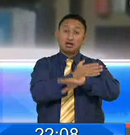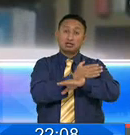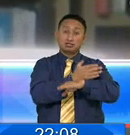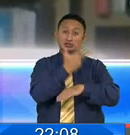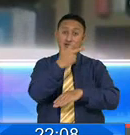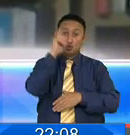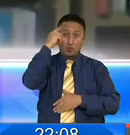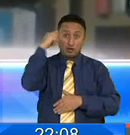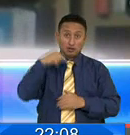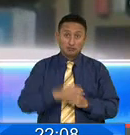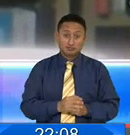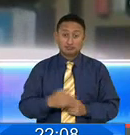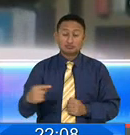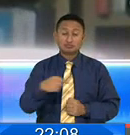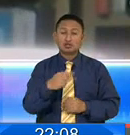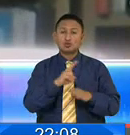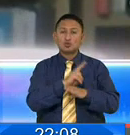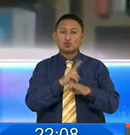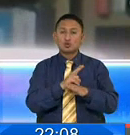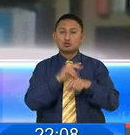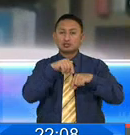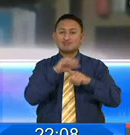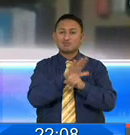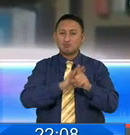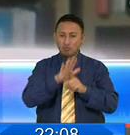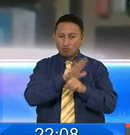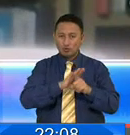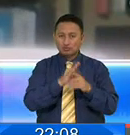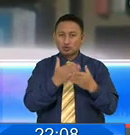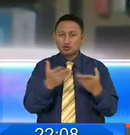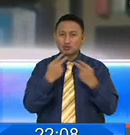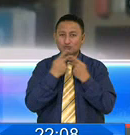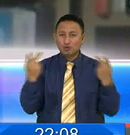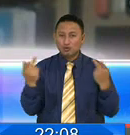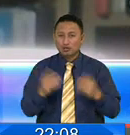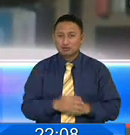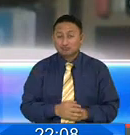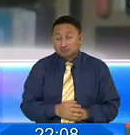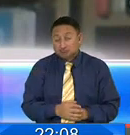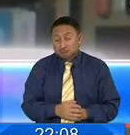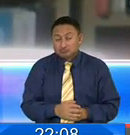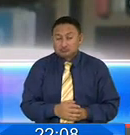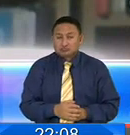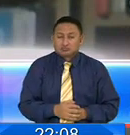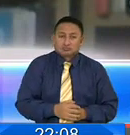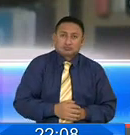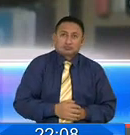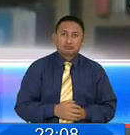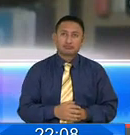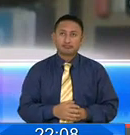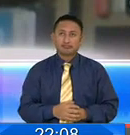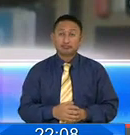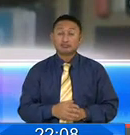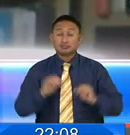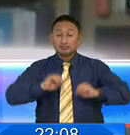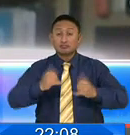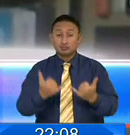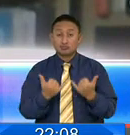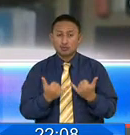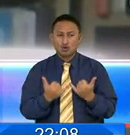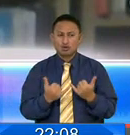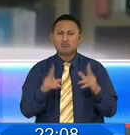provocó el uso y el abuso de los bienes públicos, de tal manera que de lo que se trata ahora